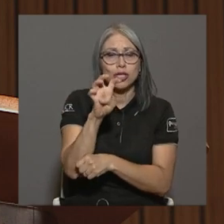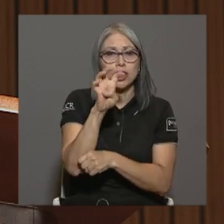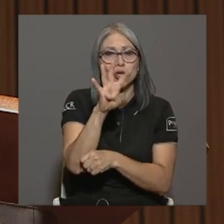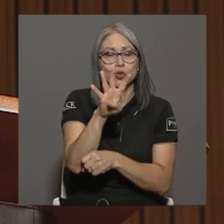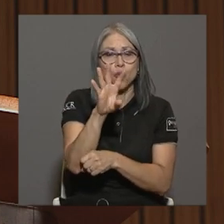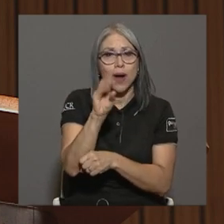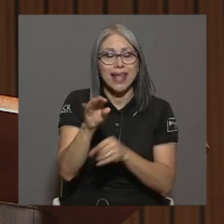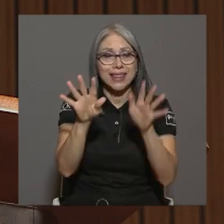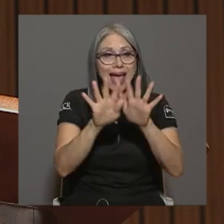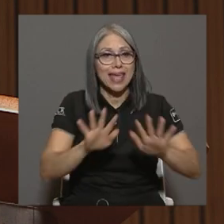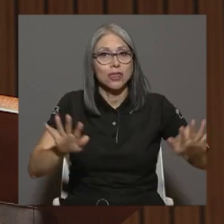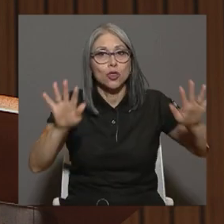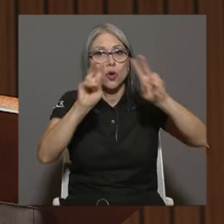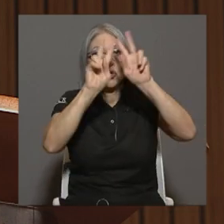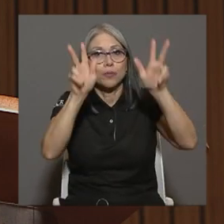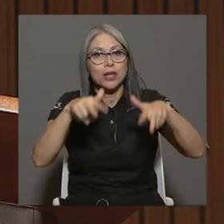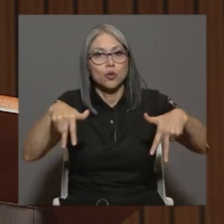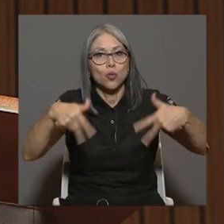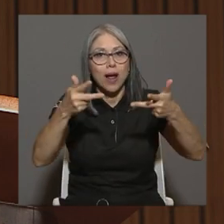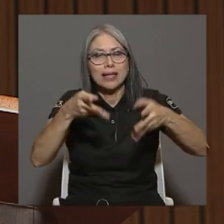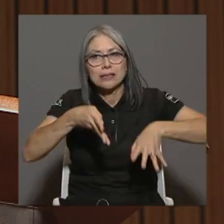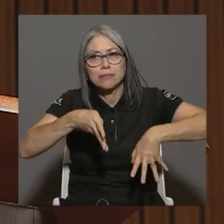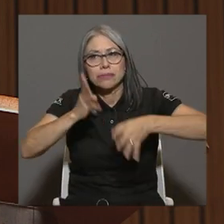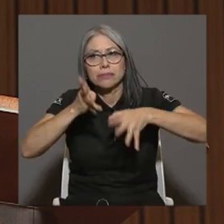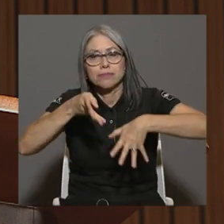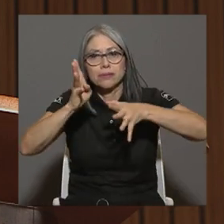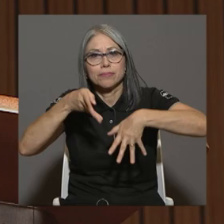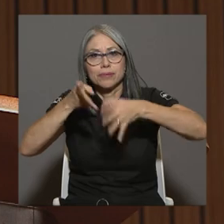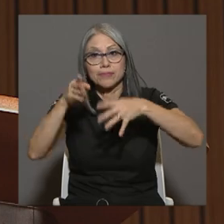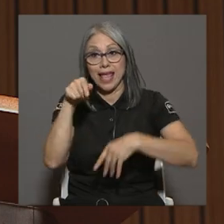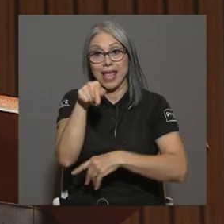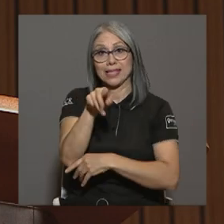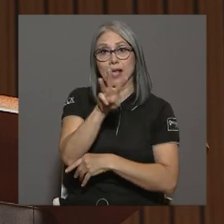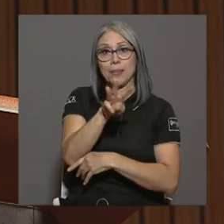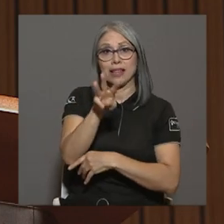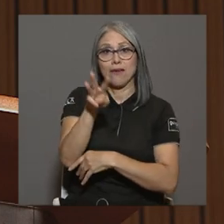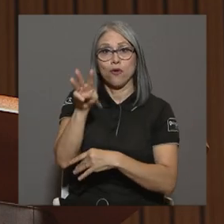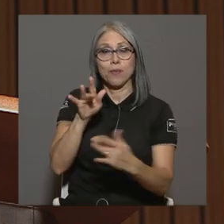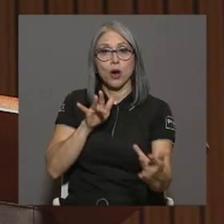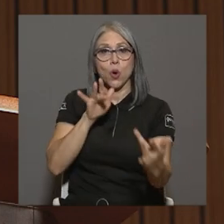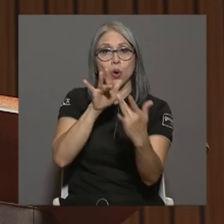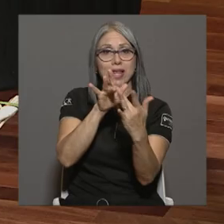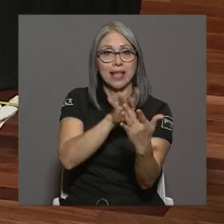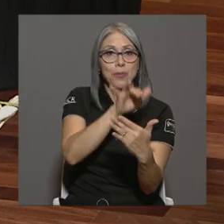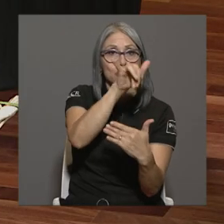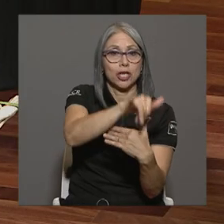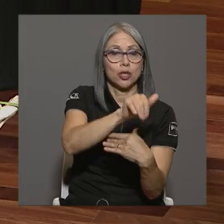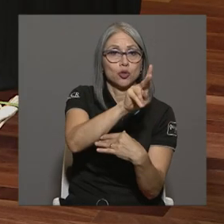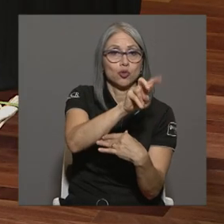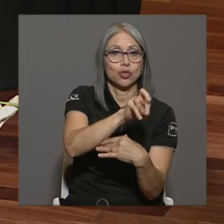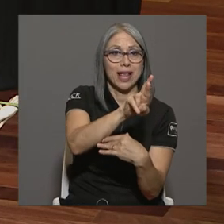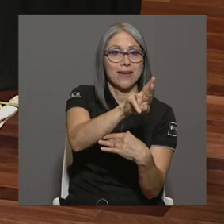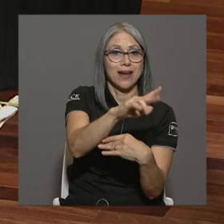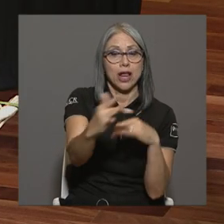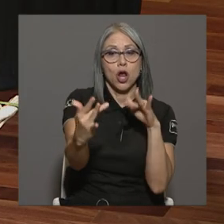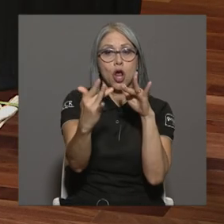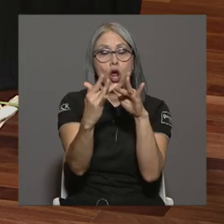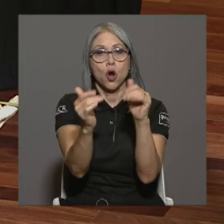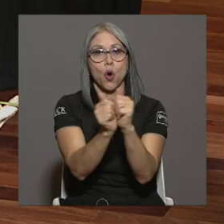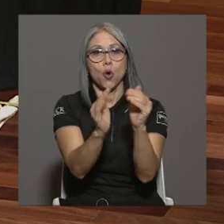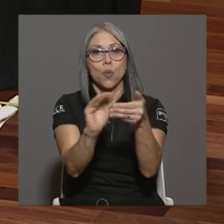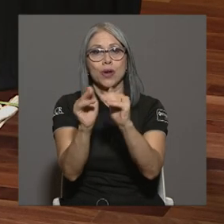440 entornos virtuales. Esta plataforma conecta proyectos de la UCR con comunidades nacionales